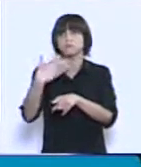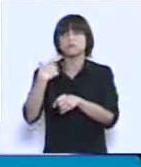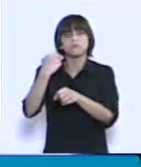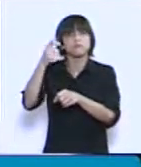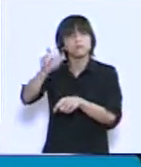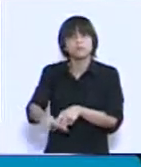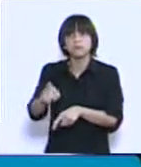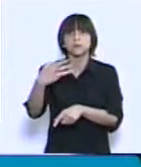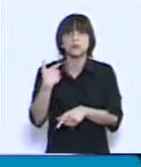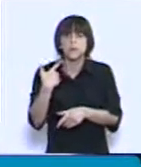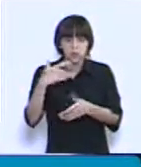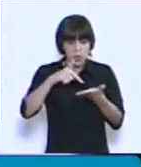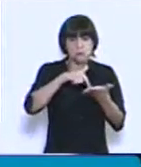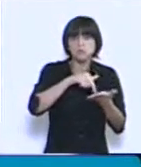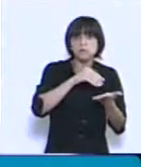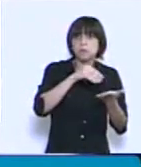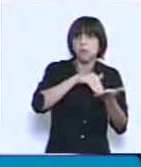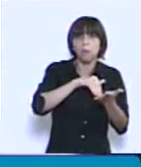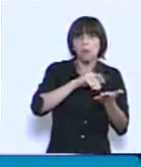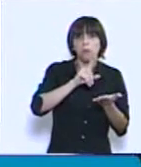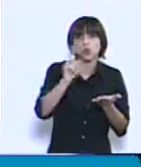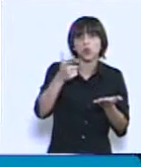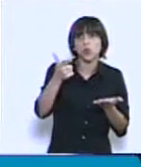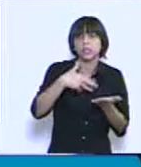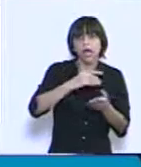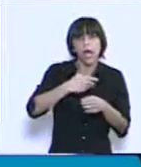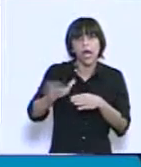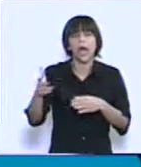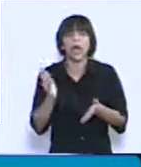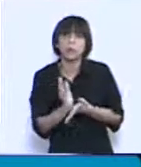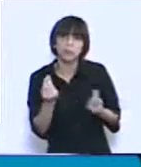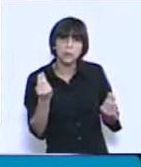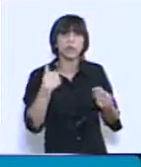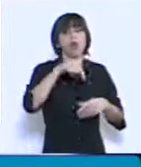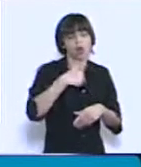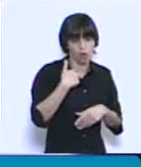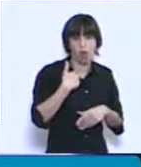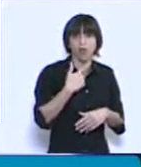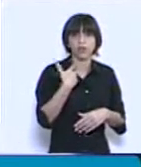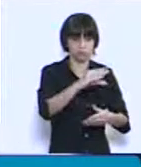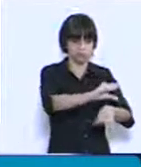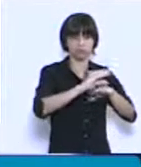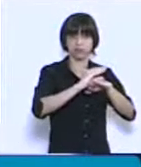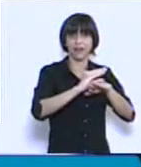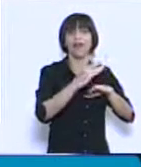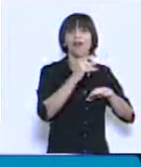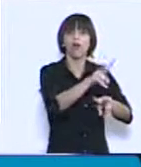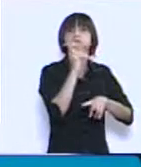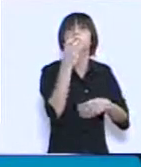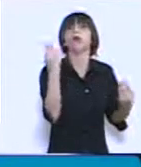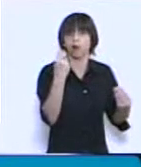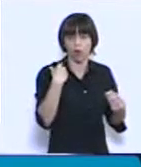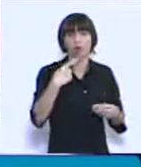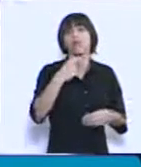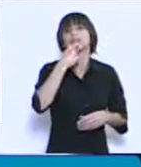para tener derecho a percibir la asignación universal por hijo es de 7.500 pesos. Sin embargo, tenemos monotributistas que están por debajo de ese nivel